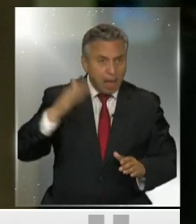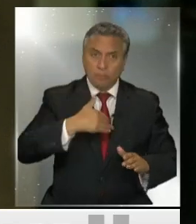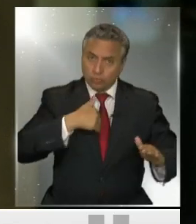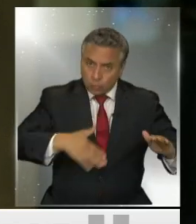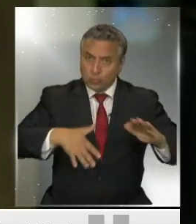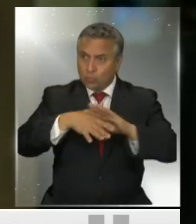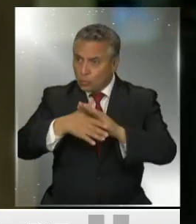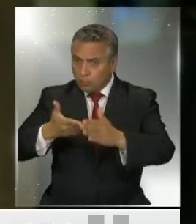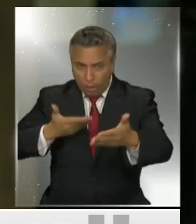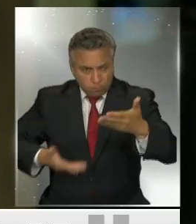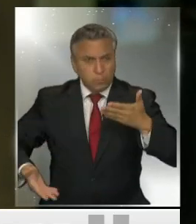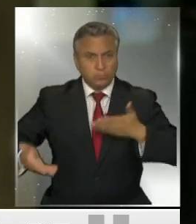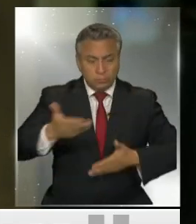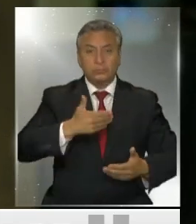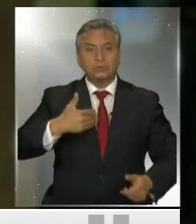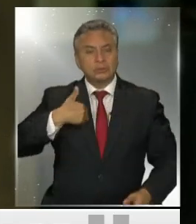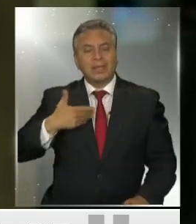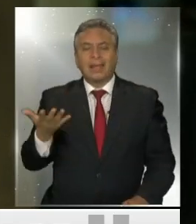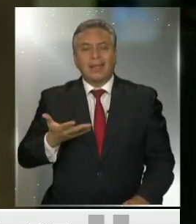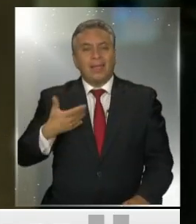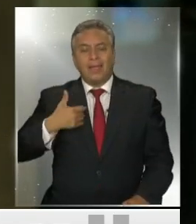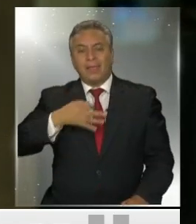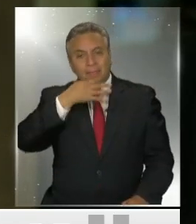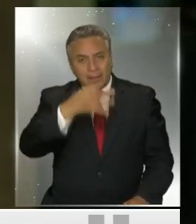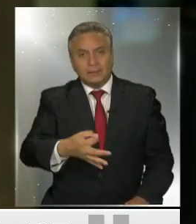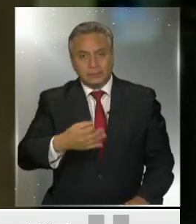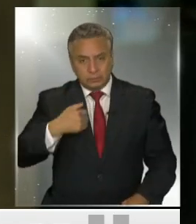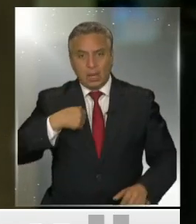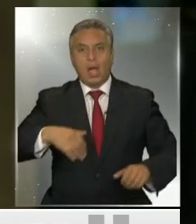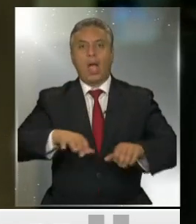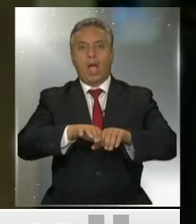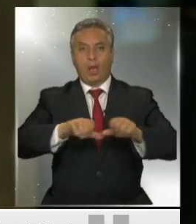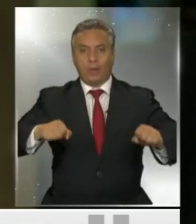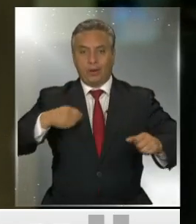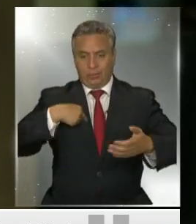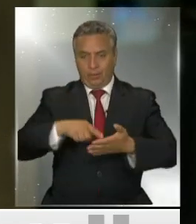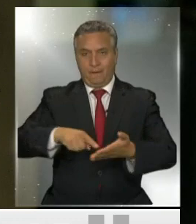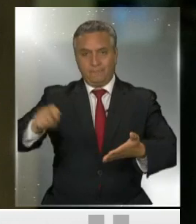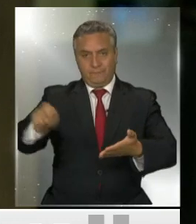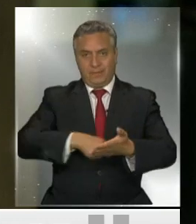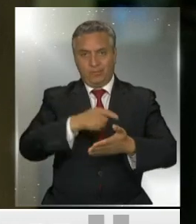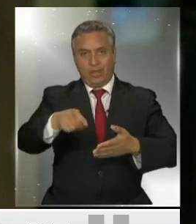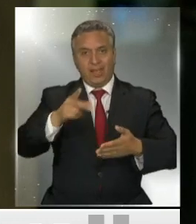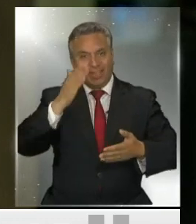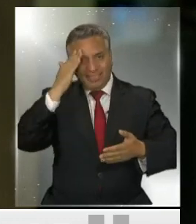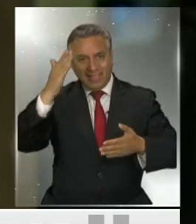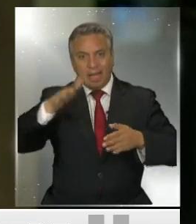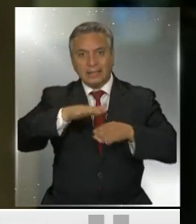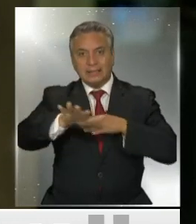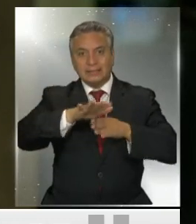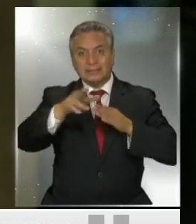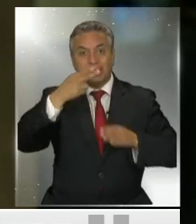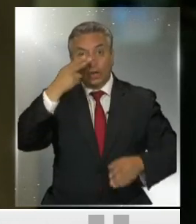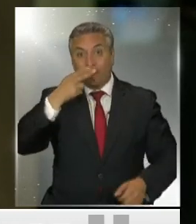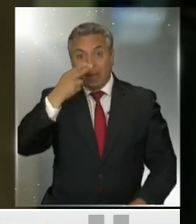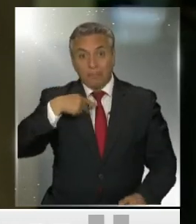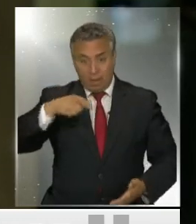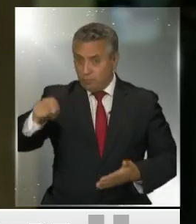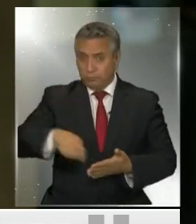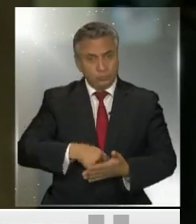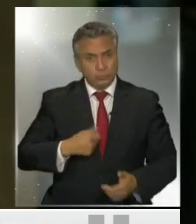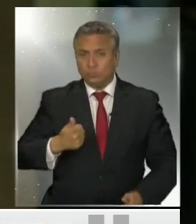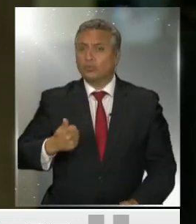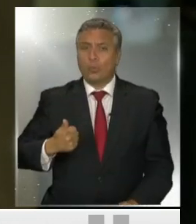lo que hemos planteado que el acuerdo que firmamos el día 15 de noviembre se cumple o sea